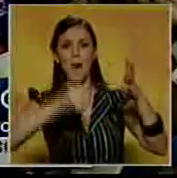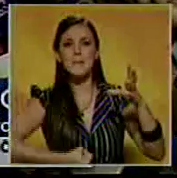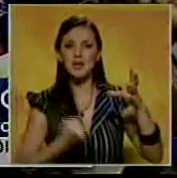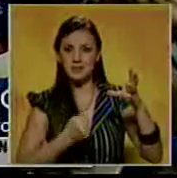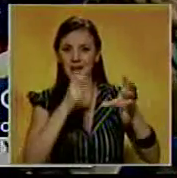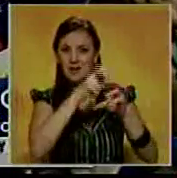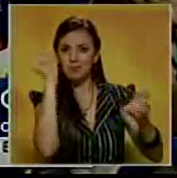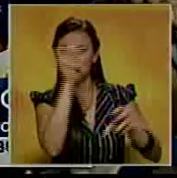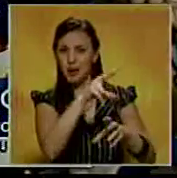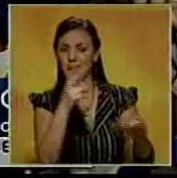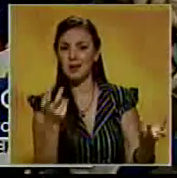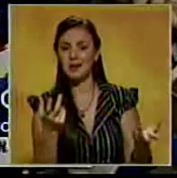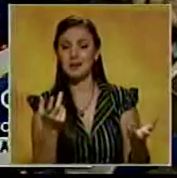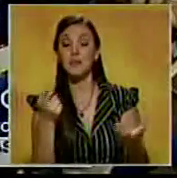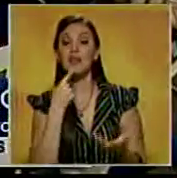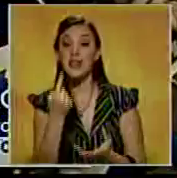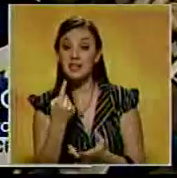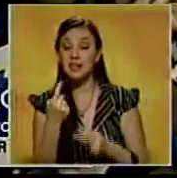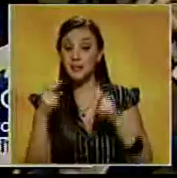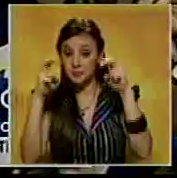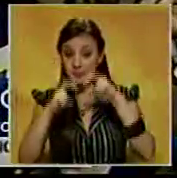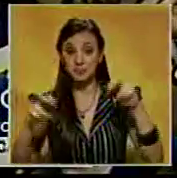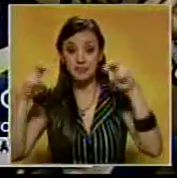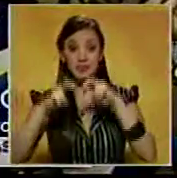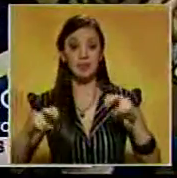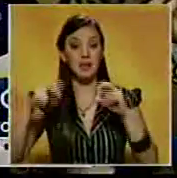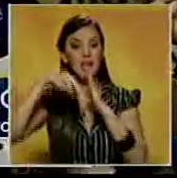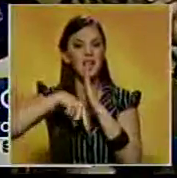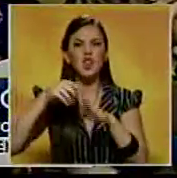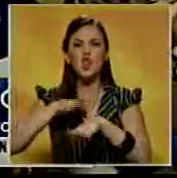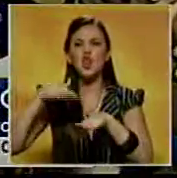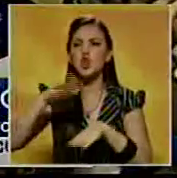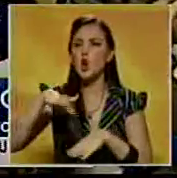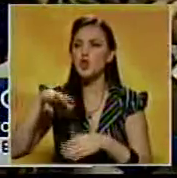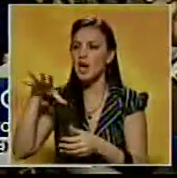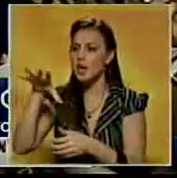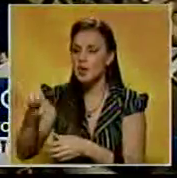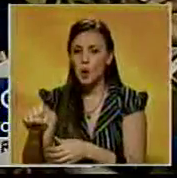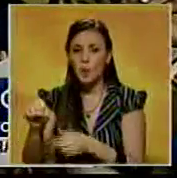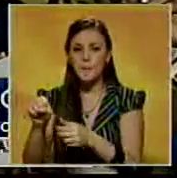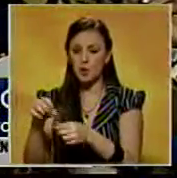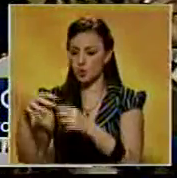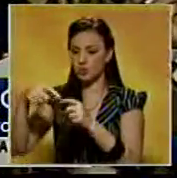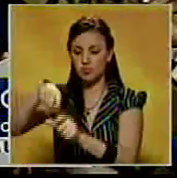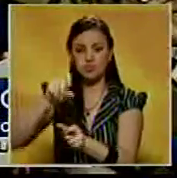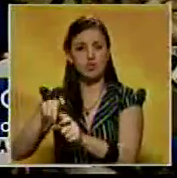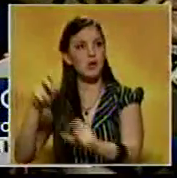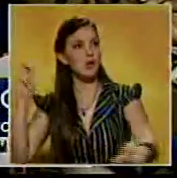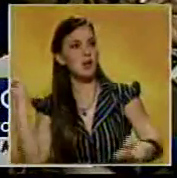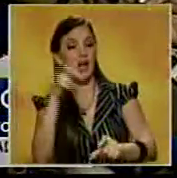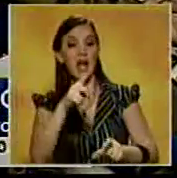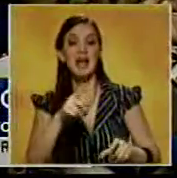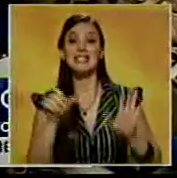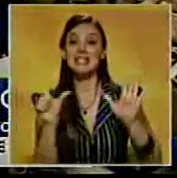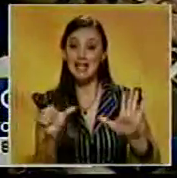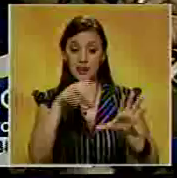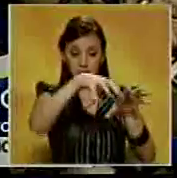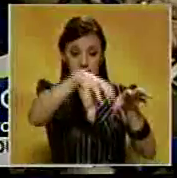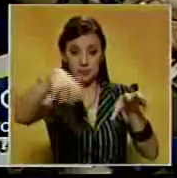Ortega Díaz aseguró que están investigando la procedencia de los artefactos con los que atacaron las 6 estaciones